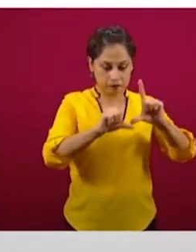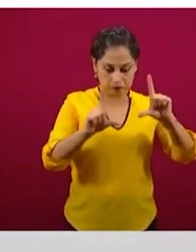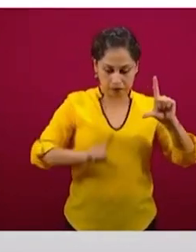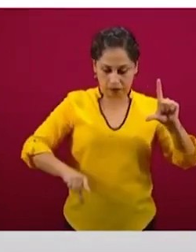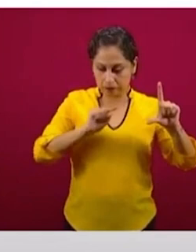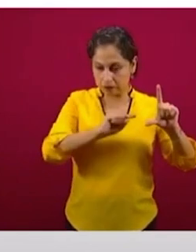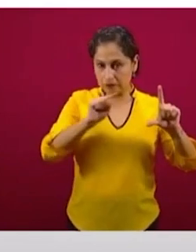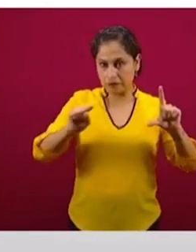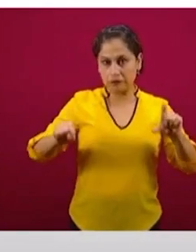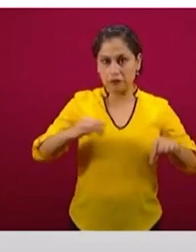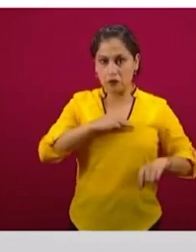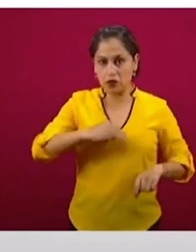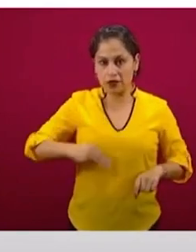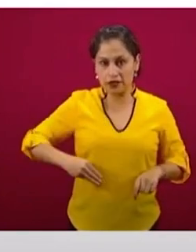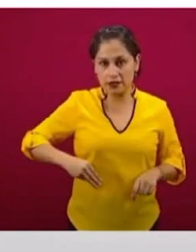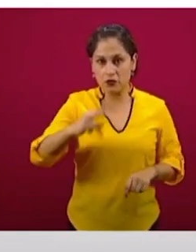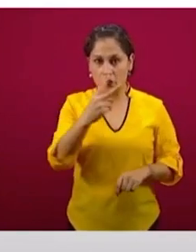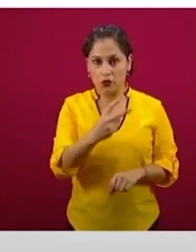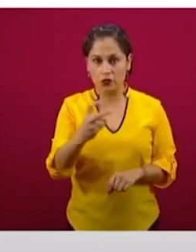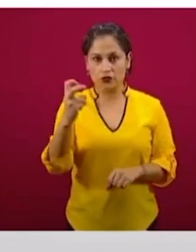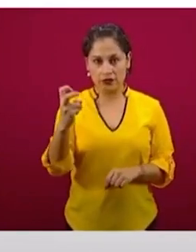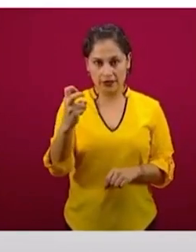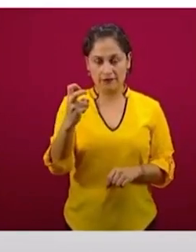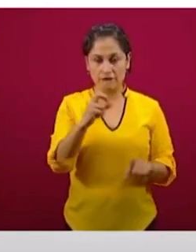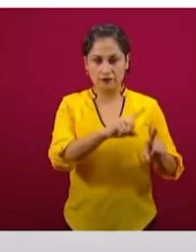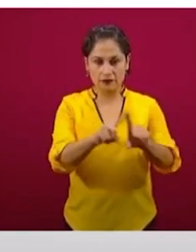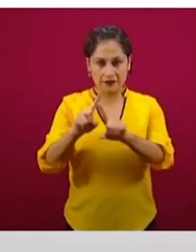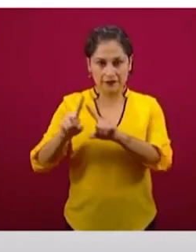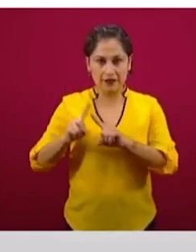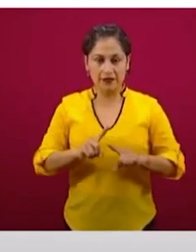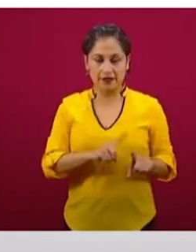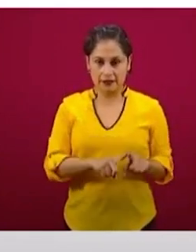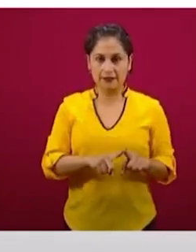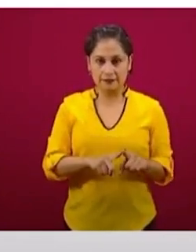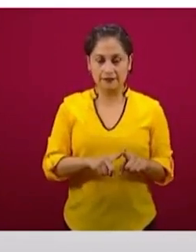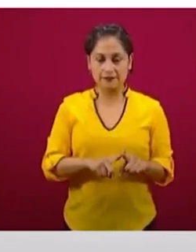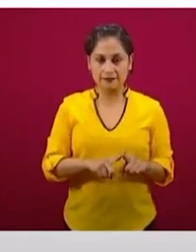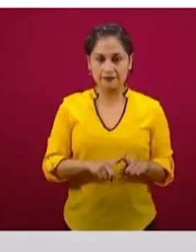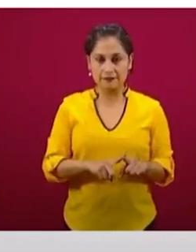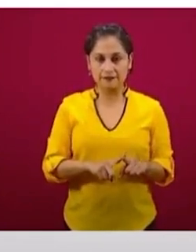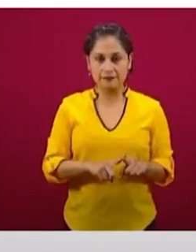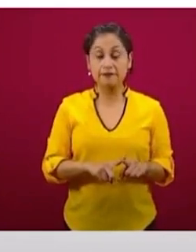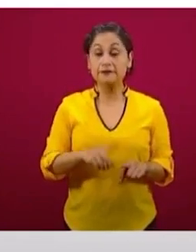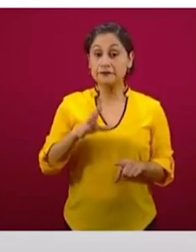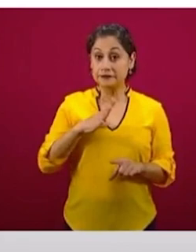en otros, en otras actividades, ya tenemos